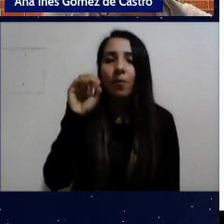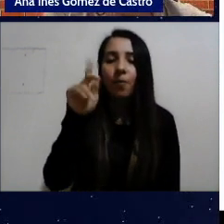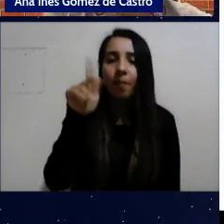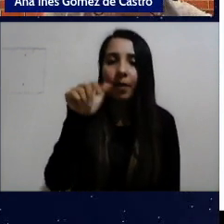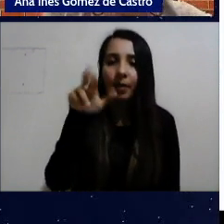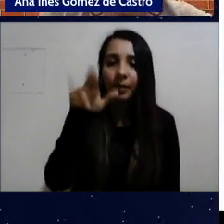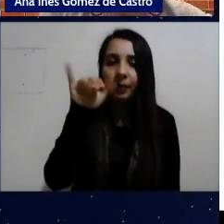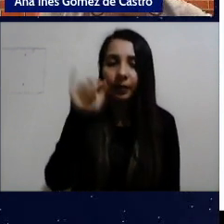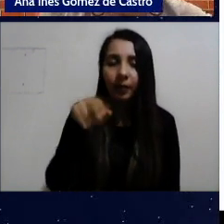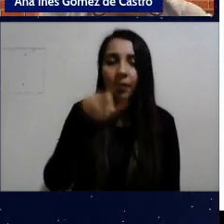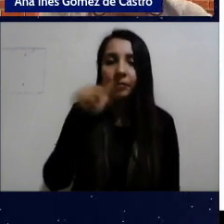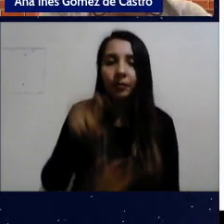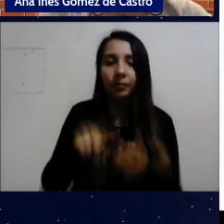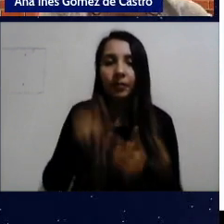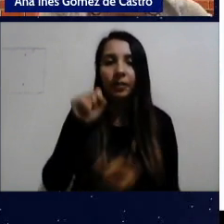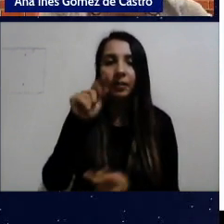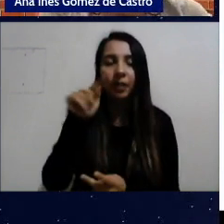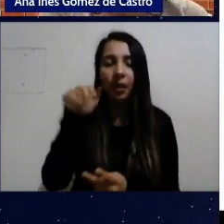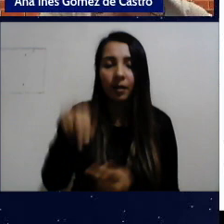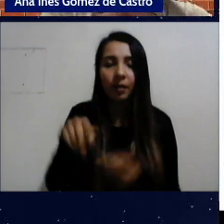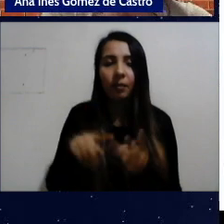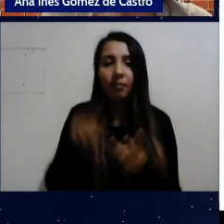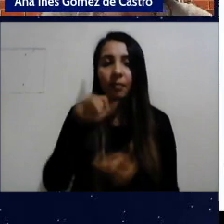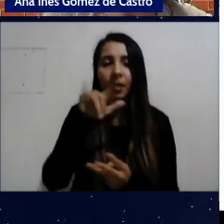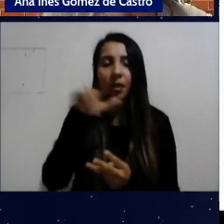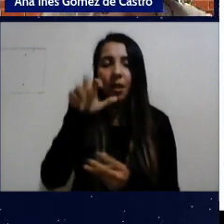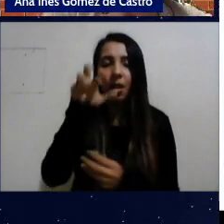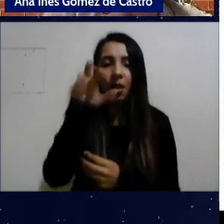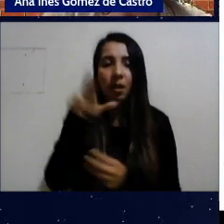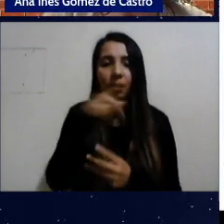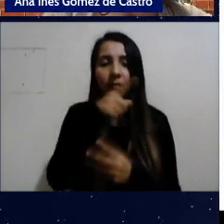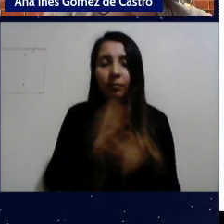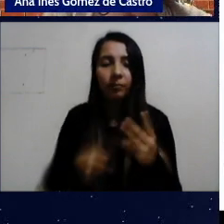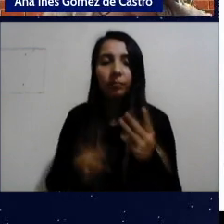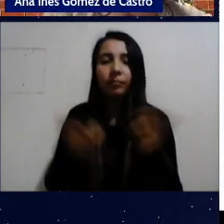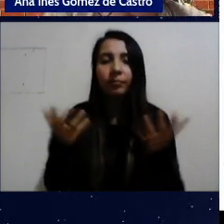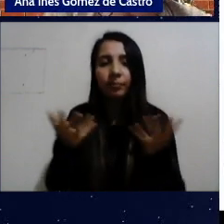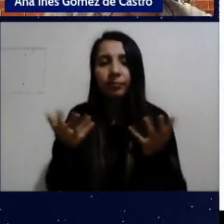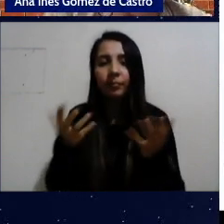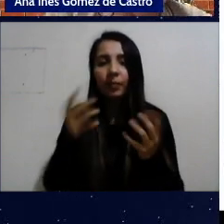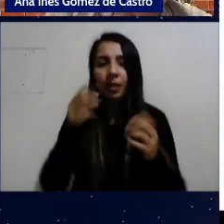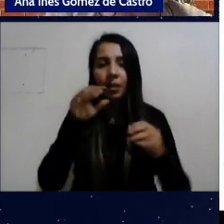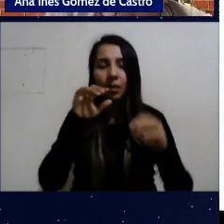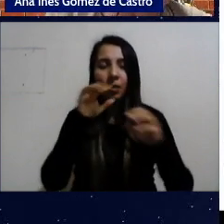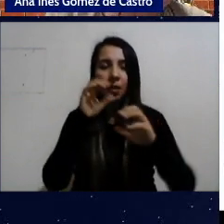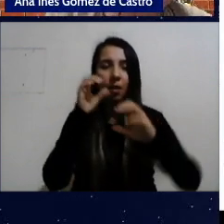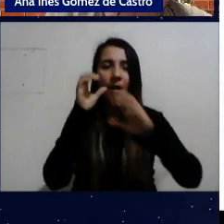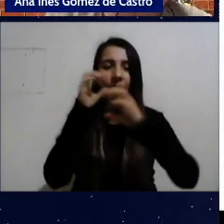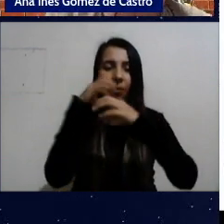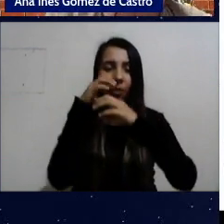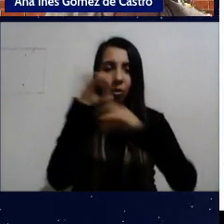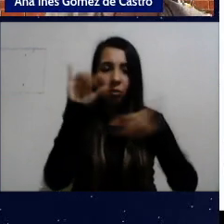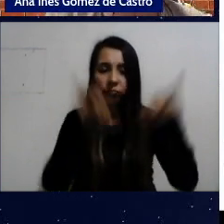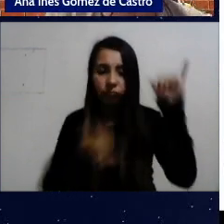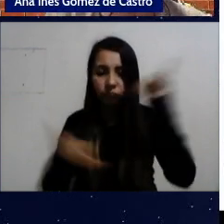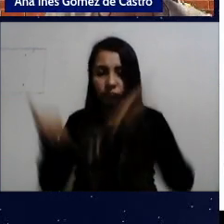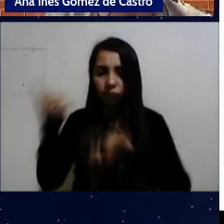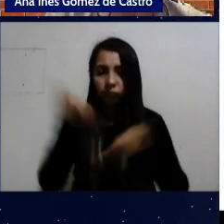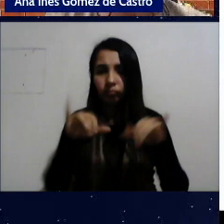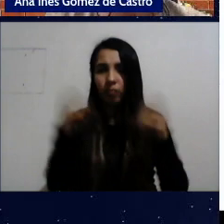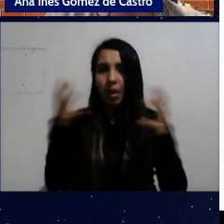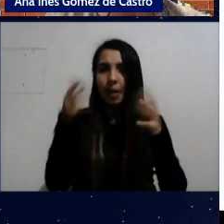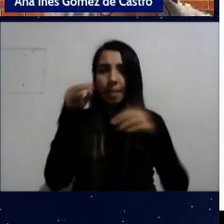luego fue seguido por Stanley Miller y Harold Urey, que lo que hicieron fue generar en un laboratorio